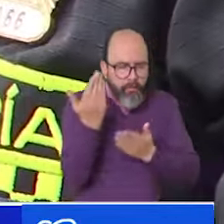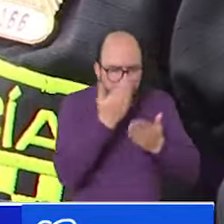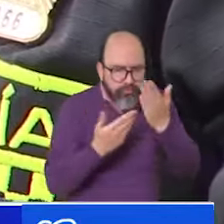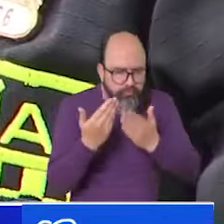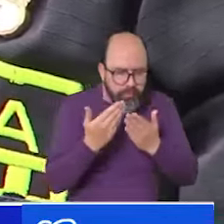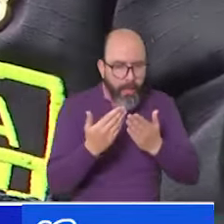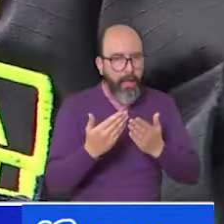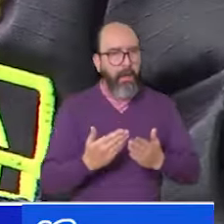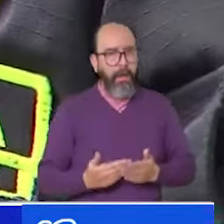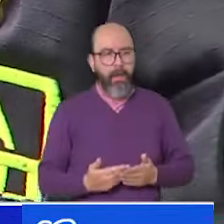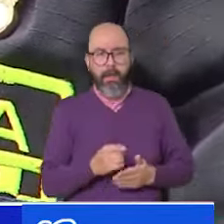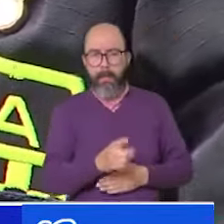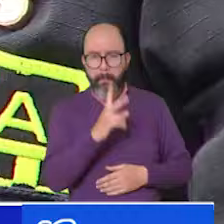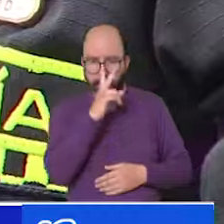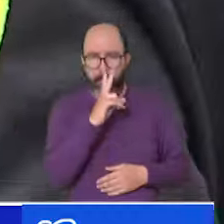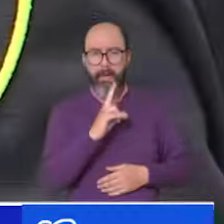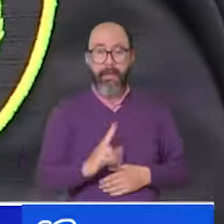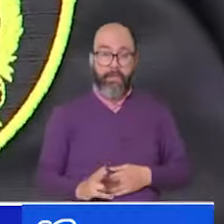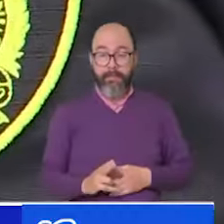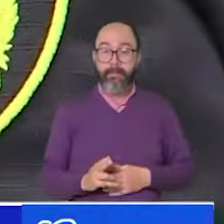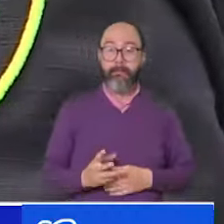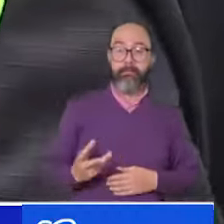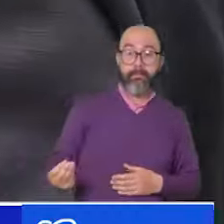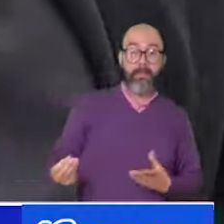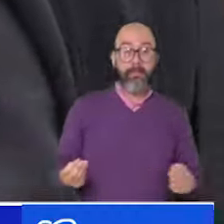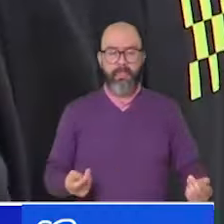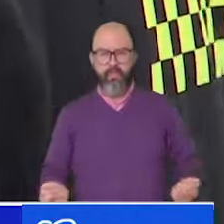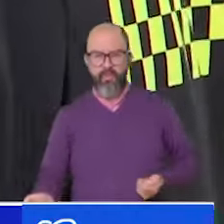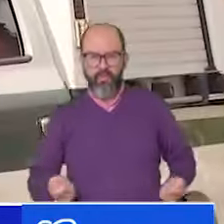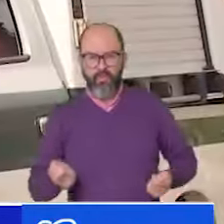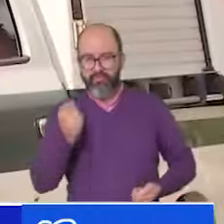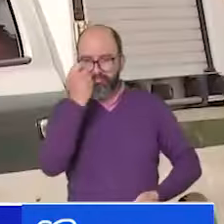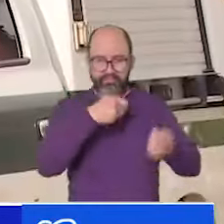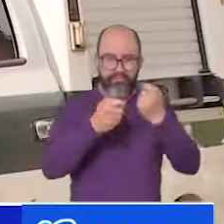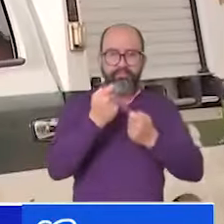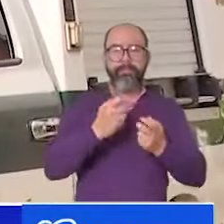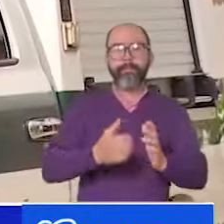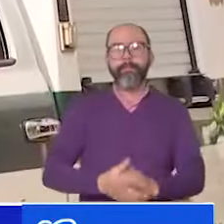suceso estaría relacionado con el control de tráfico local de estupefacientes.